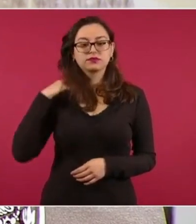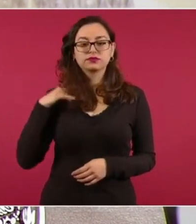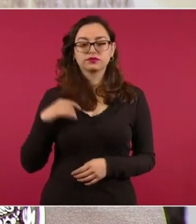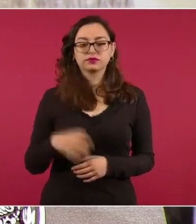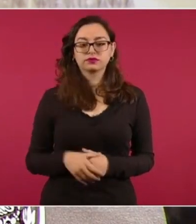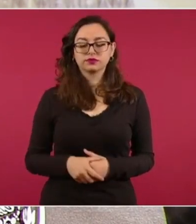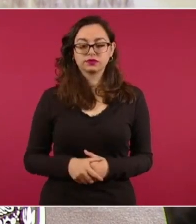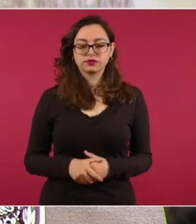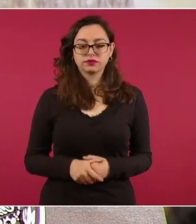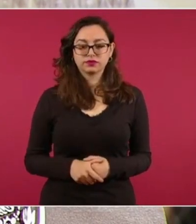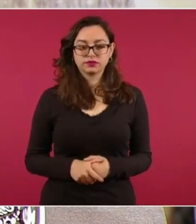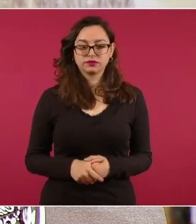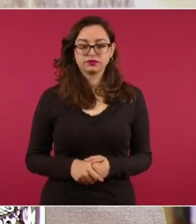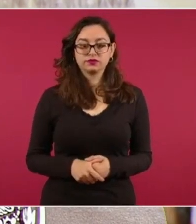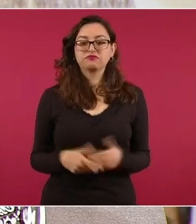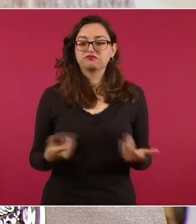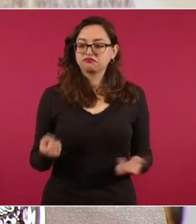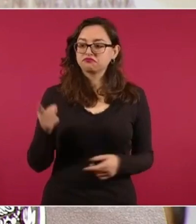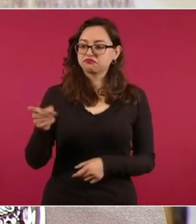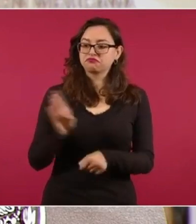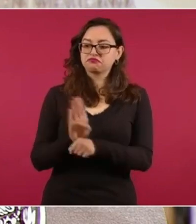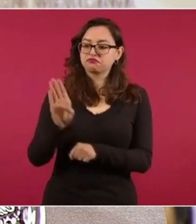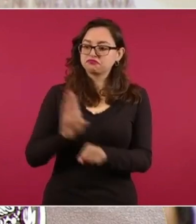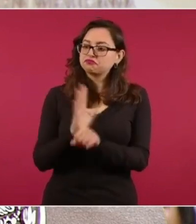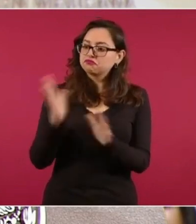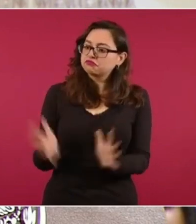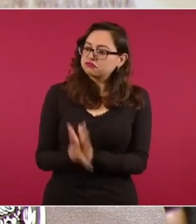Y felicidades a los brasileños.